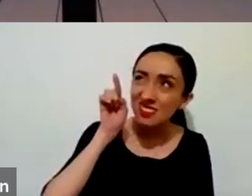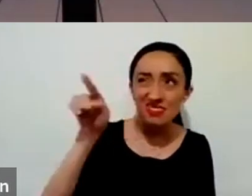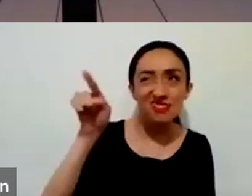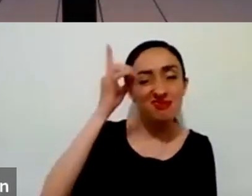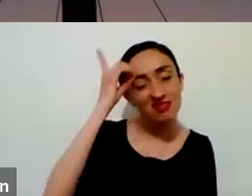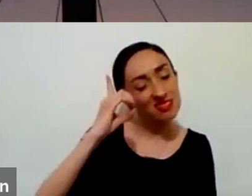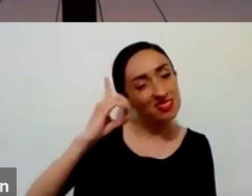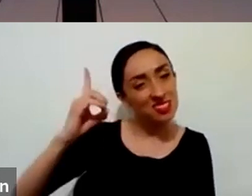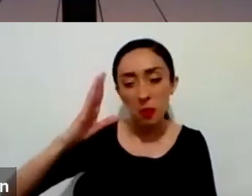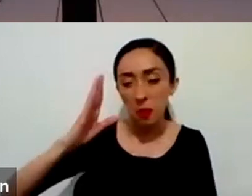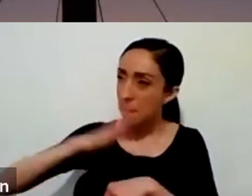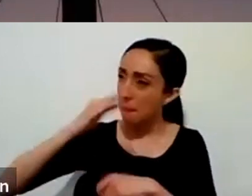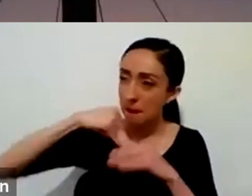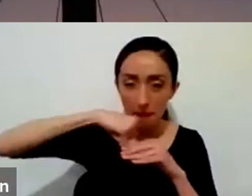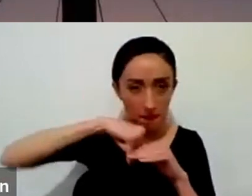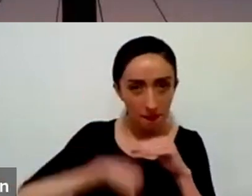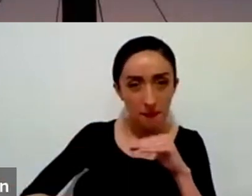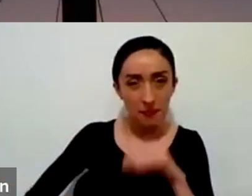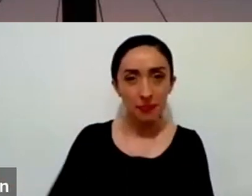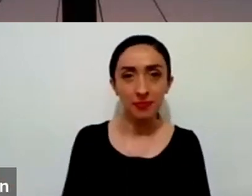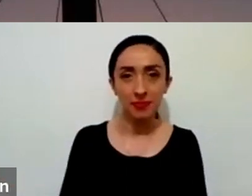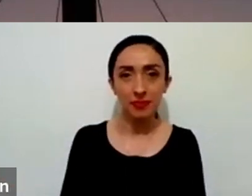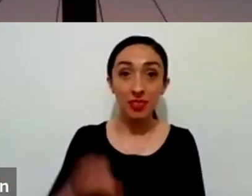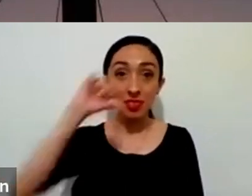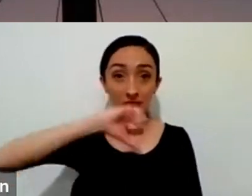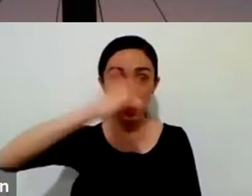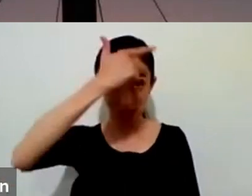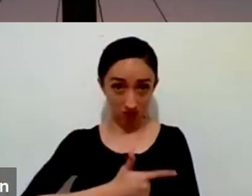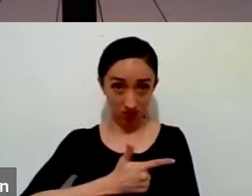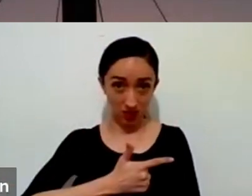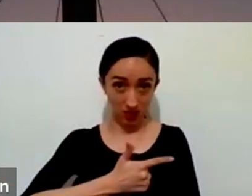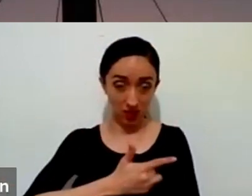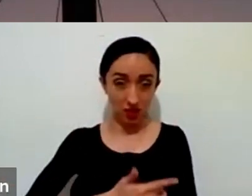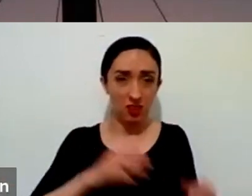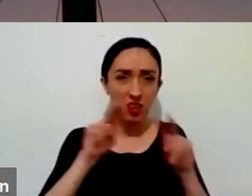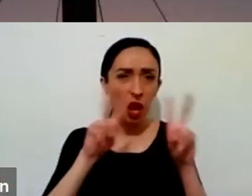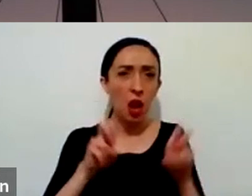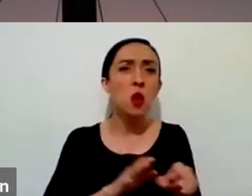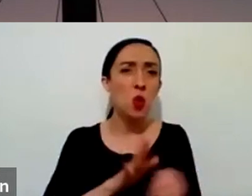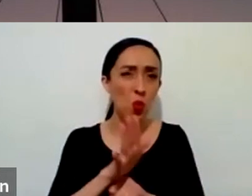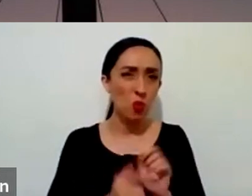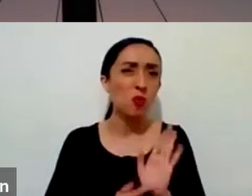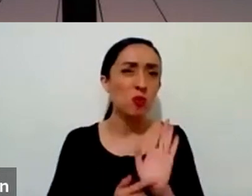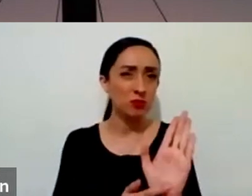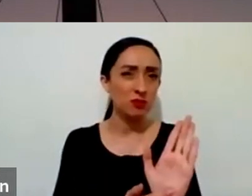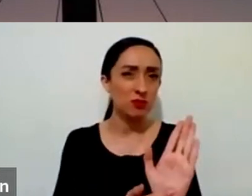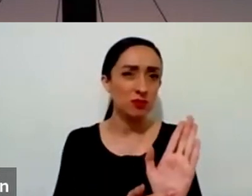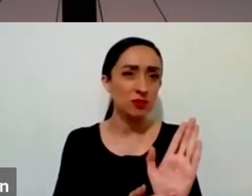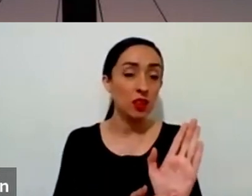quiero compartir en la noche de hoy es este tema, el tema que ven en pantalla, el sueño de